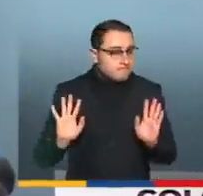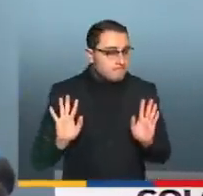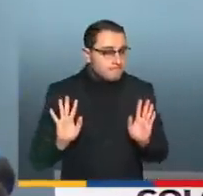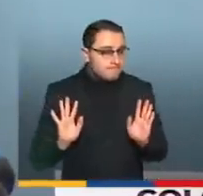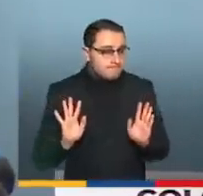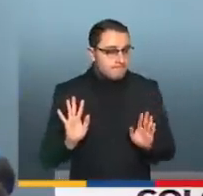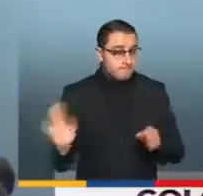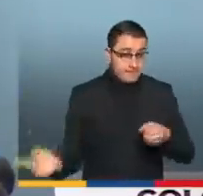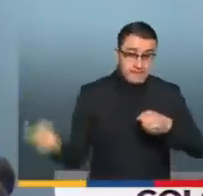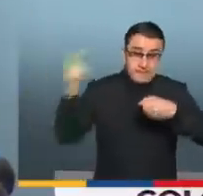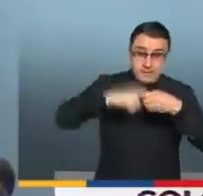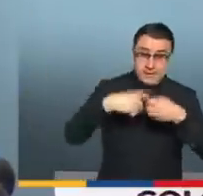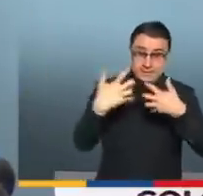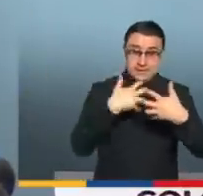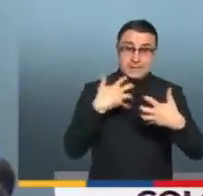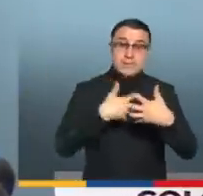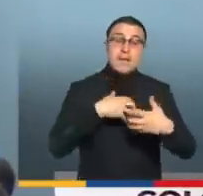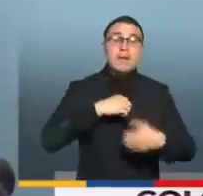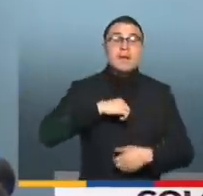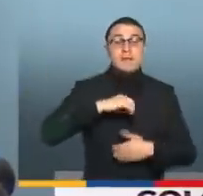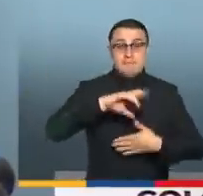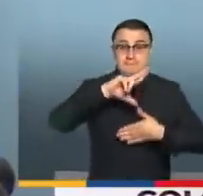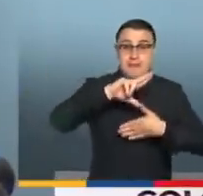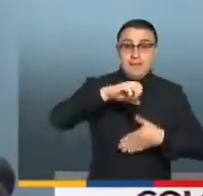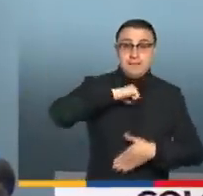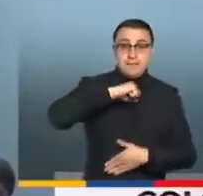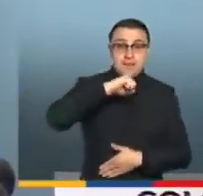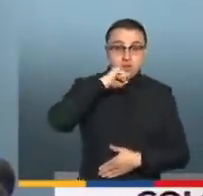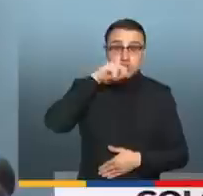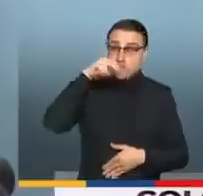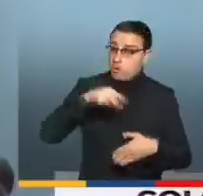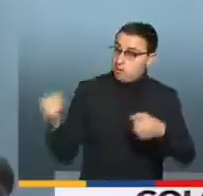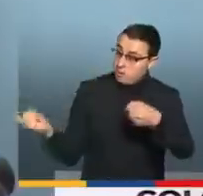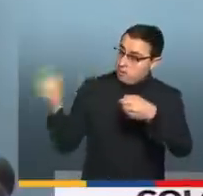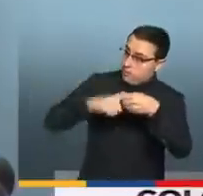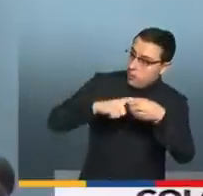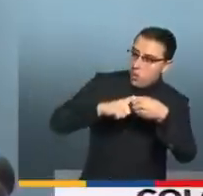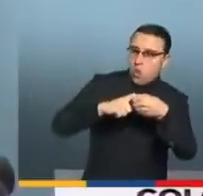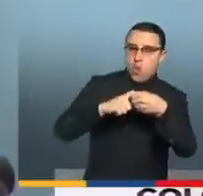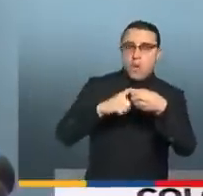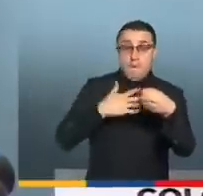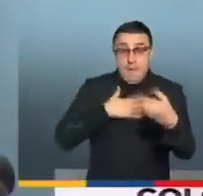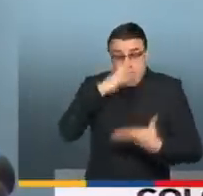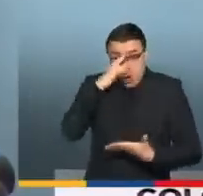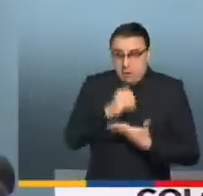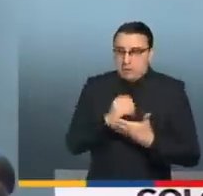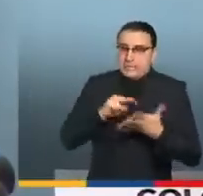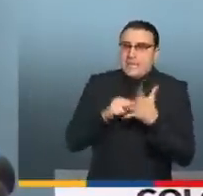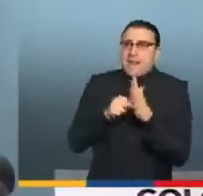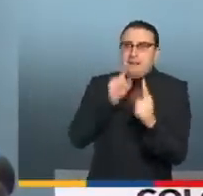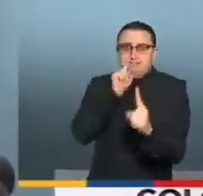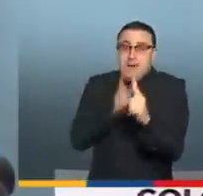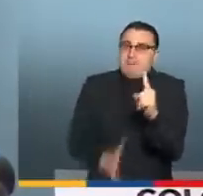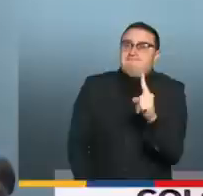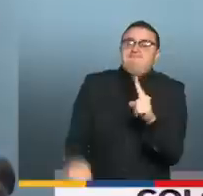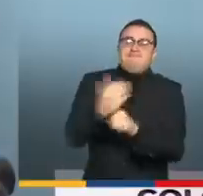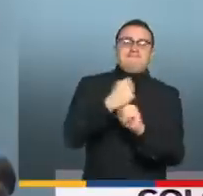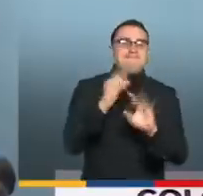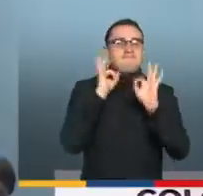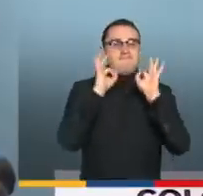Entrar al sistema interamericano de derechos humanos sería, en mi opinión, una gran conquista. Establecer un